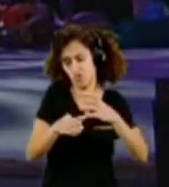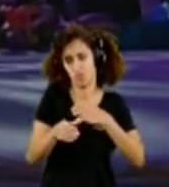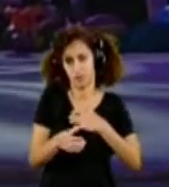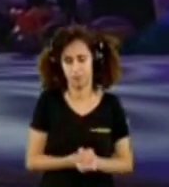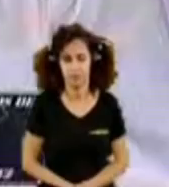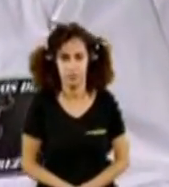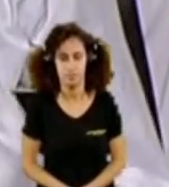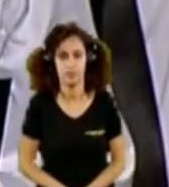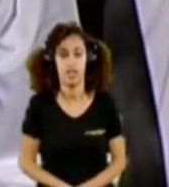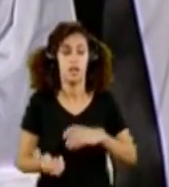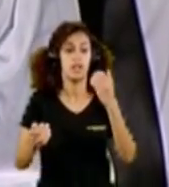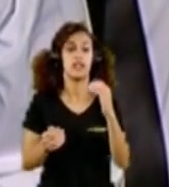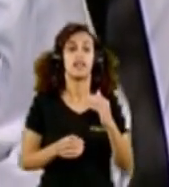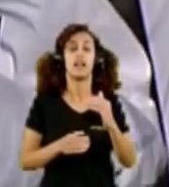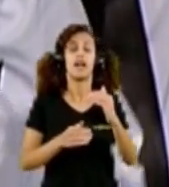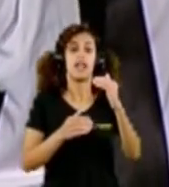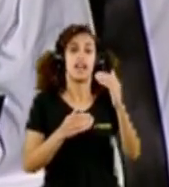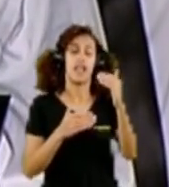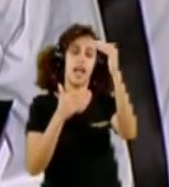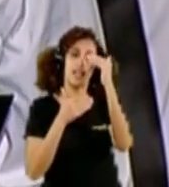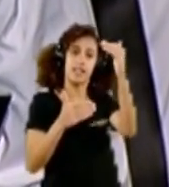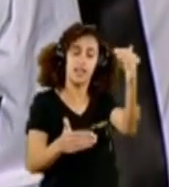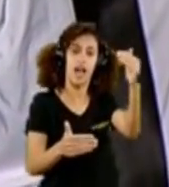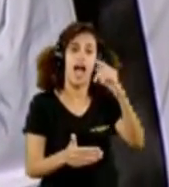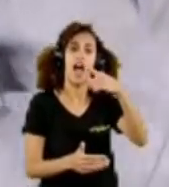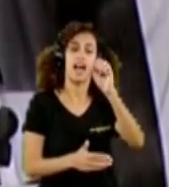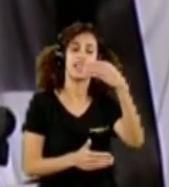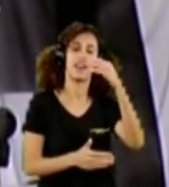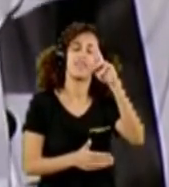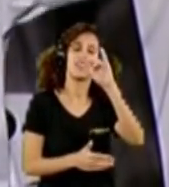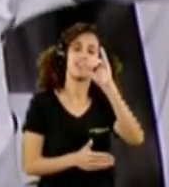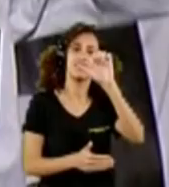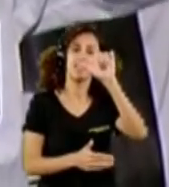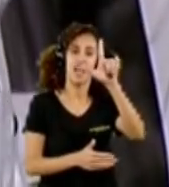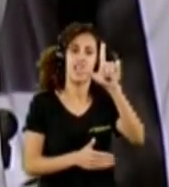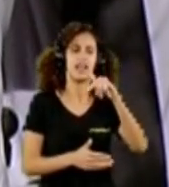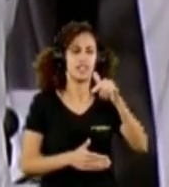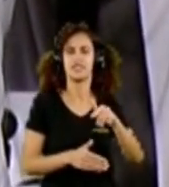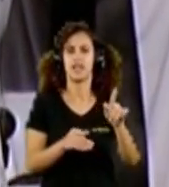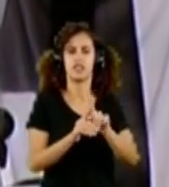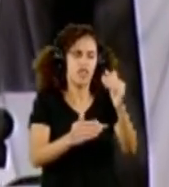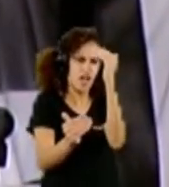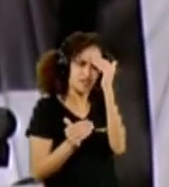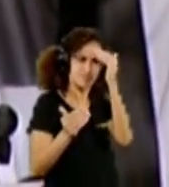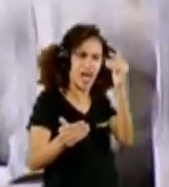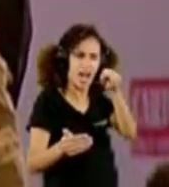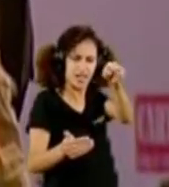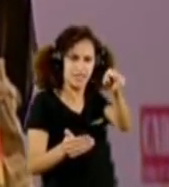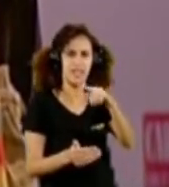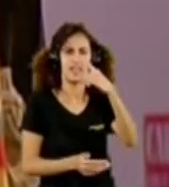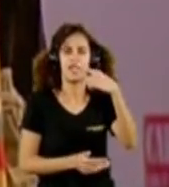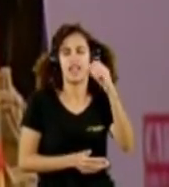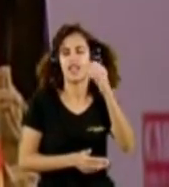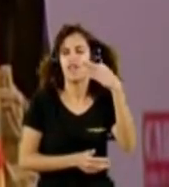Toda nuestra actuación para Adriel Clí y para Adriel. Adriel, estás aquí con nosotros. Esto va por ti, Adriel, ¿vale?